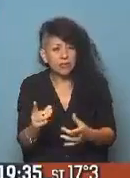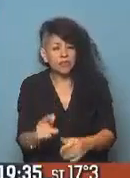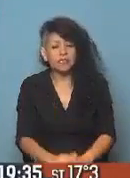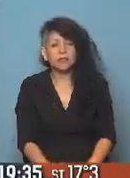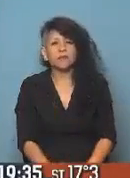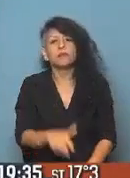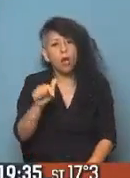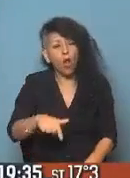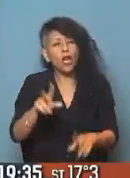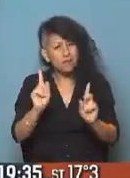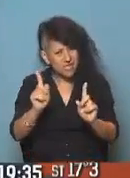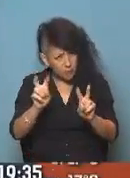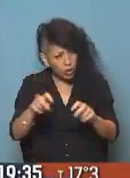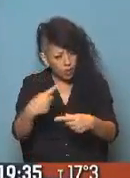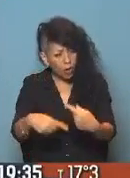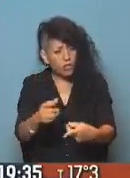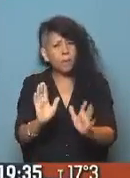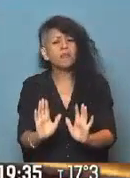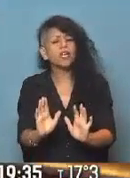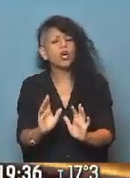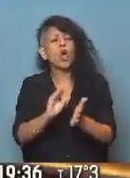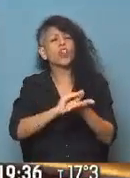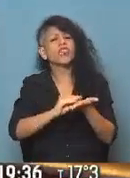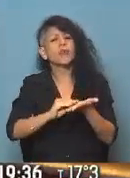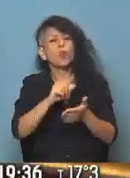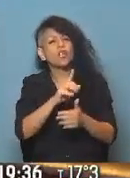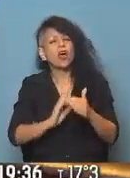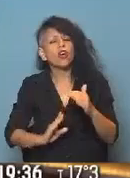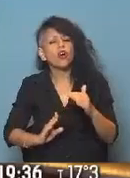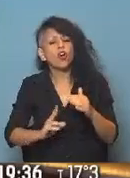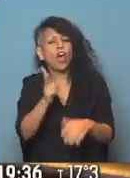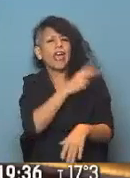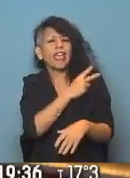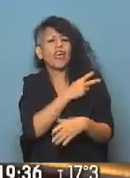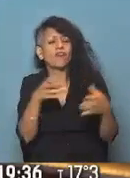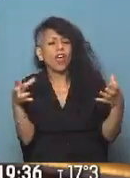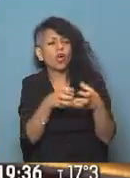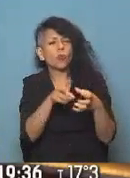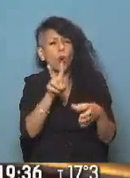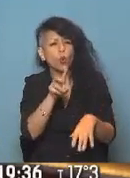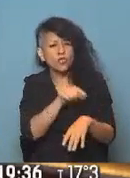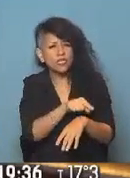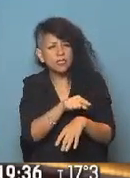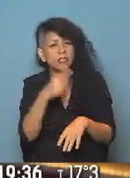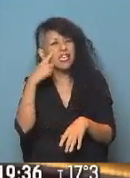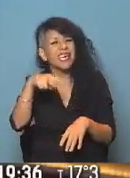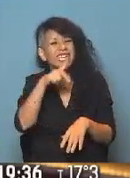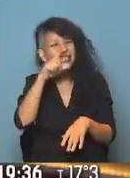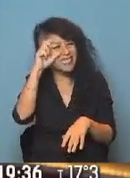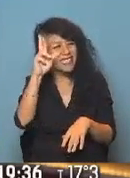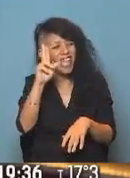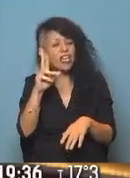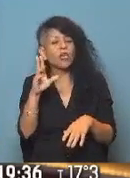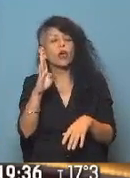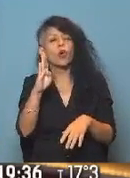Seguimos con el tema ahora con el diputado Pablo Cosiner, que es el jefe del bloque de diputados justicialistas, el Interbloque Argentina